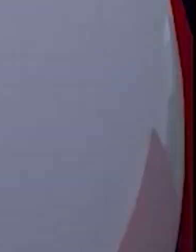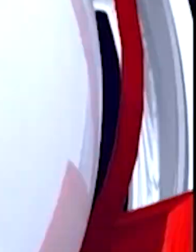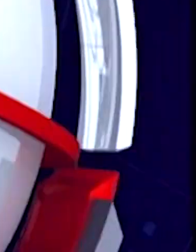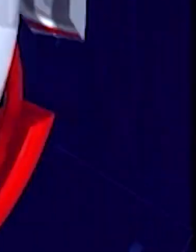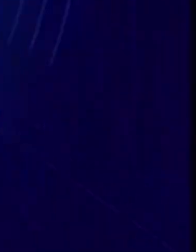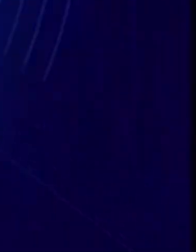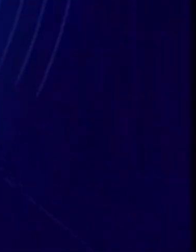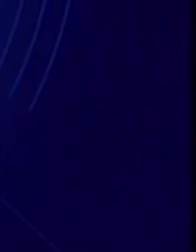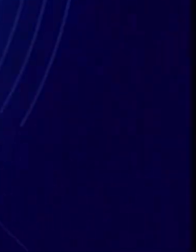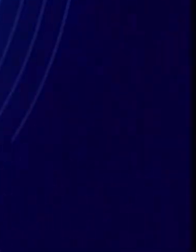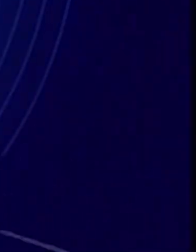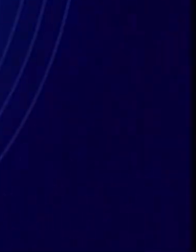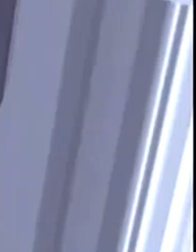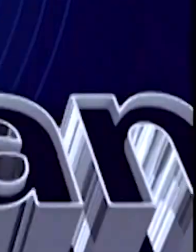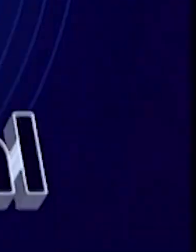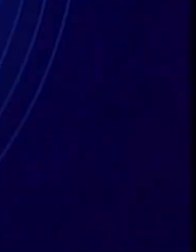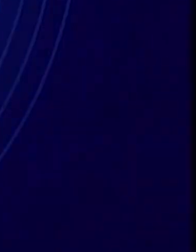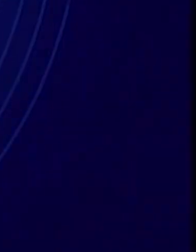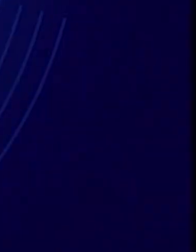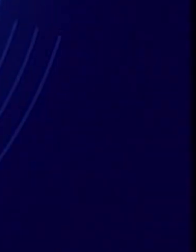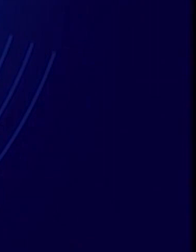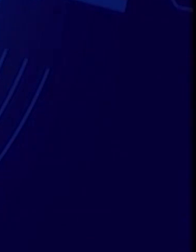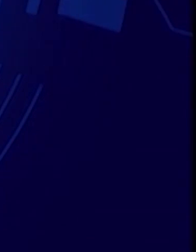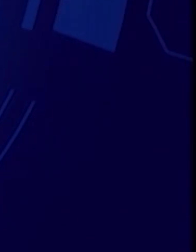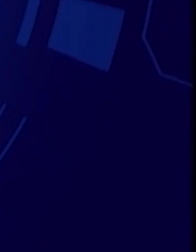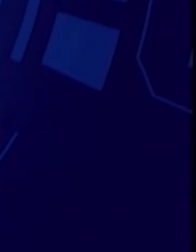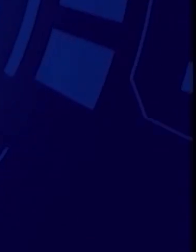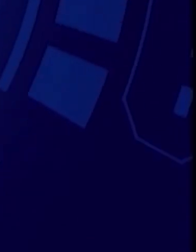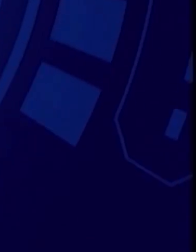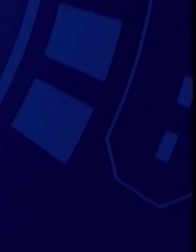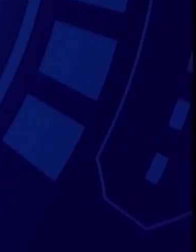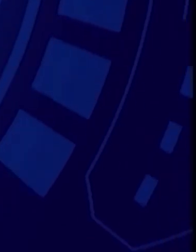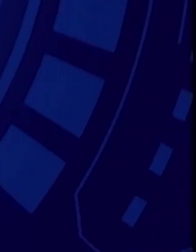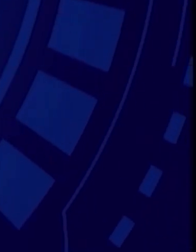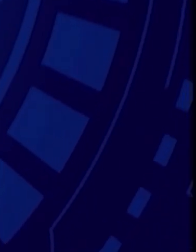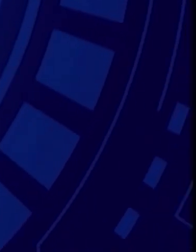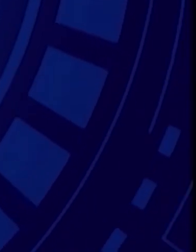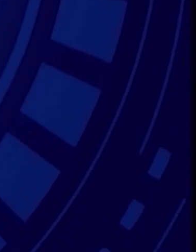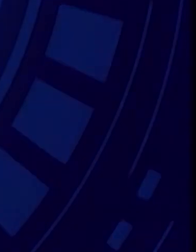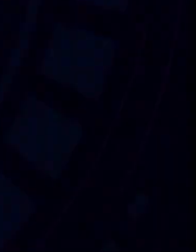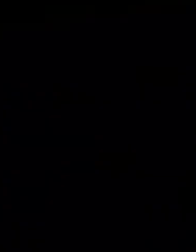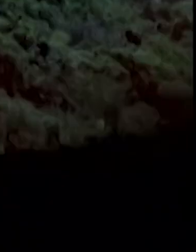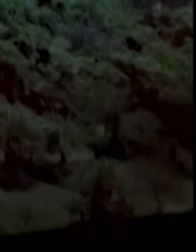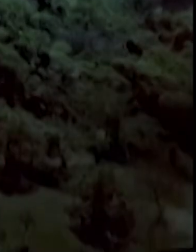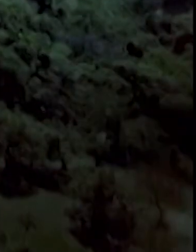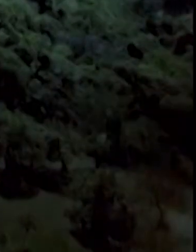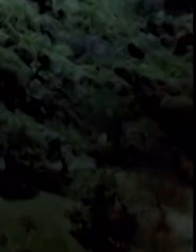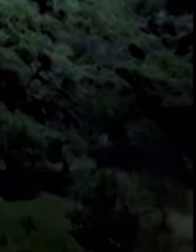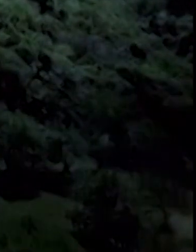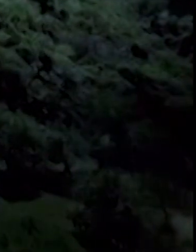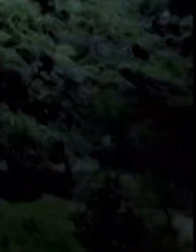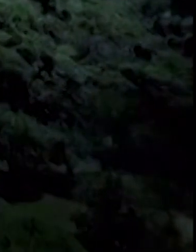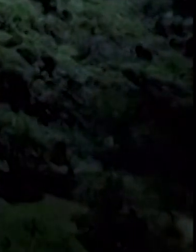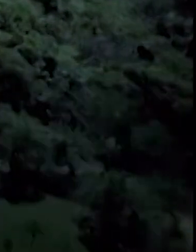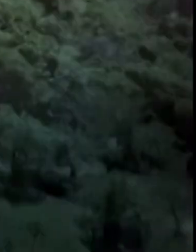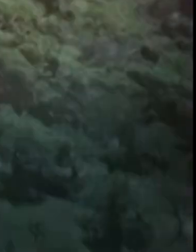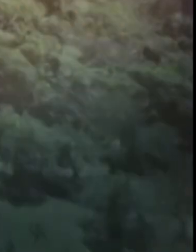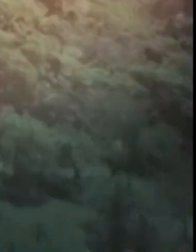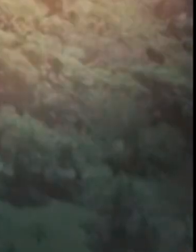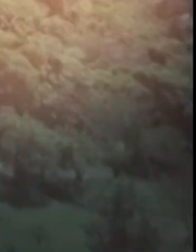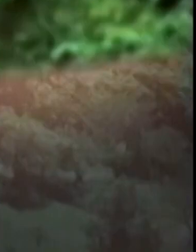podrás. Canal 13, nuestro canal. En 13, Costa